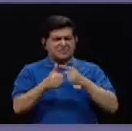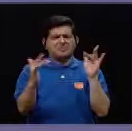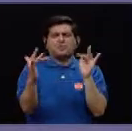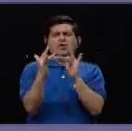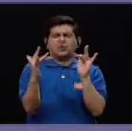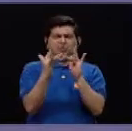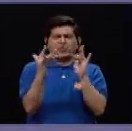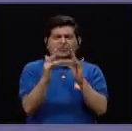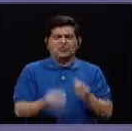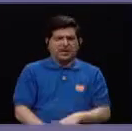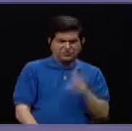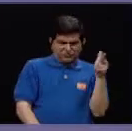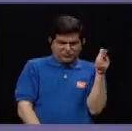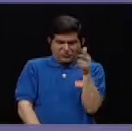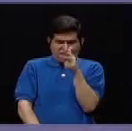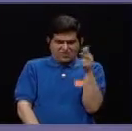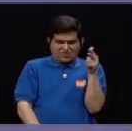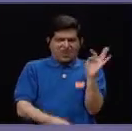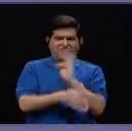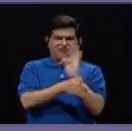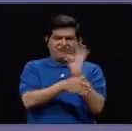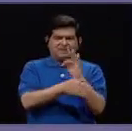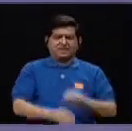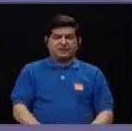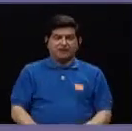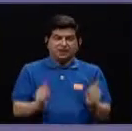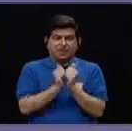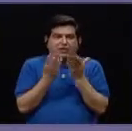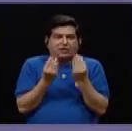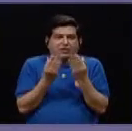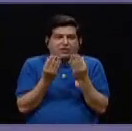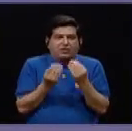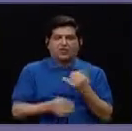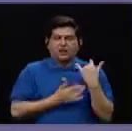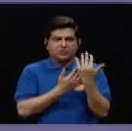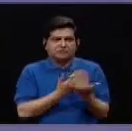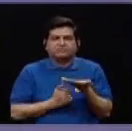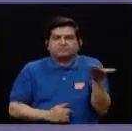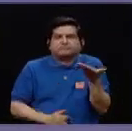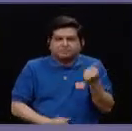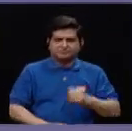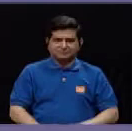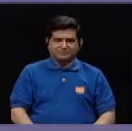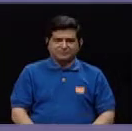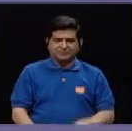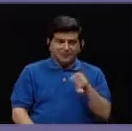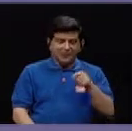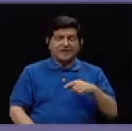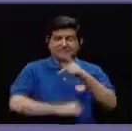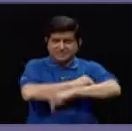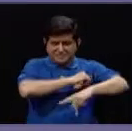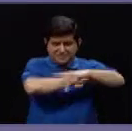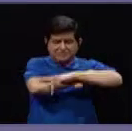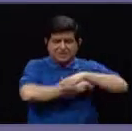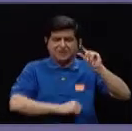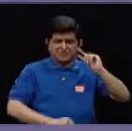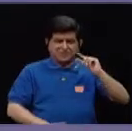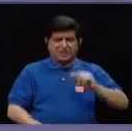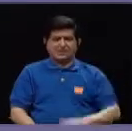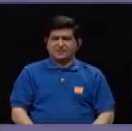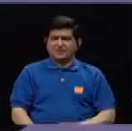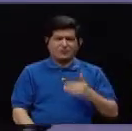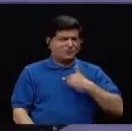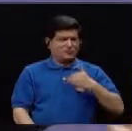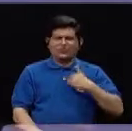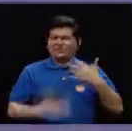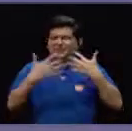primer acercamiento a una cámara de televisión, con todos los nervios y todas Claro. las expectativas, ¿verdad? Porque este es un país pequeño, no Así era es. como,